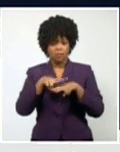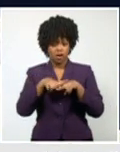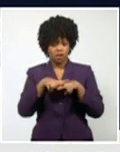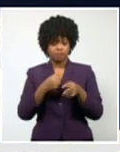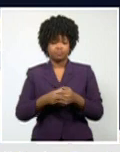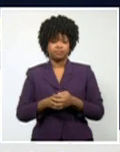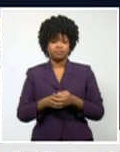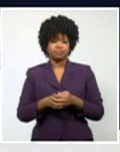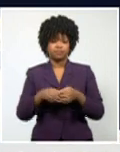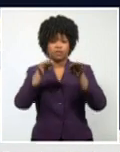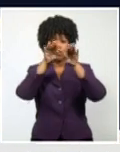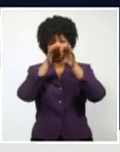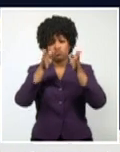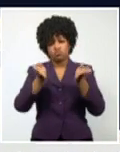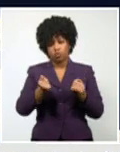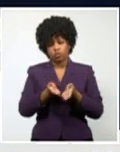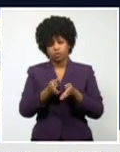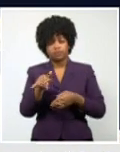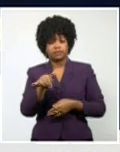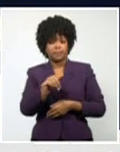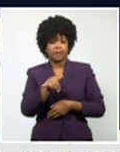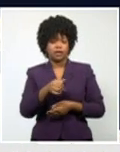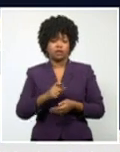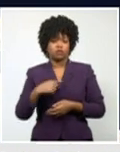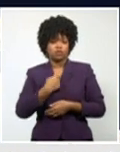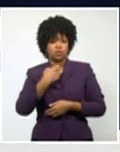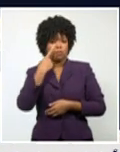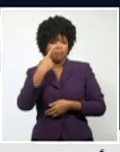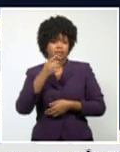Mundo, como también vemos las noticias